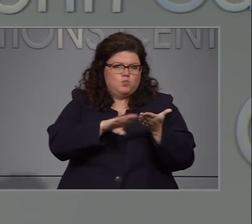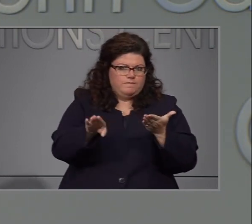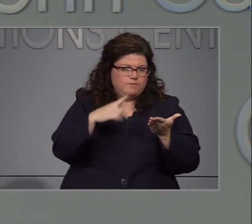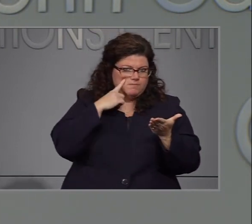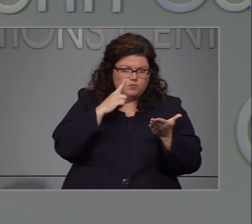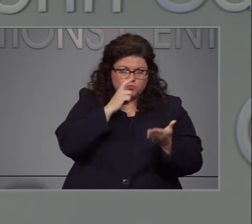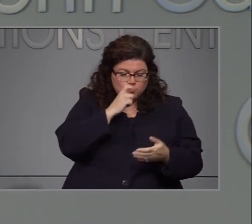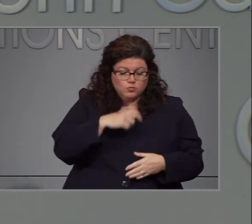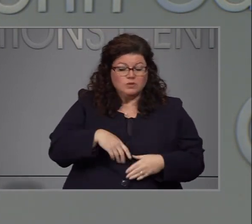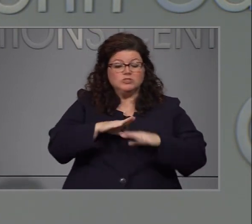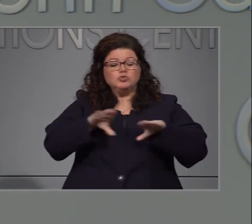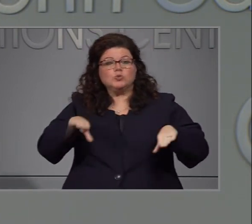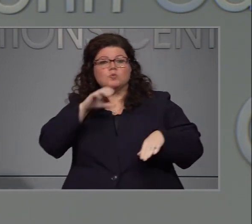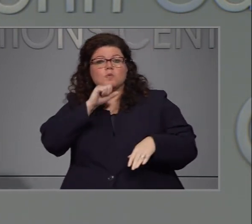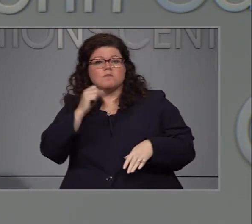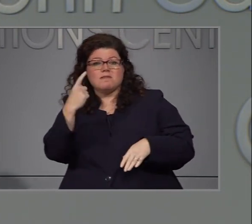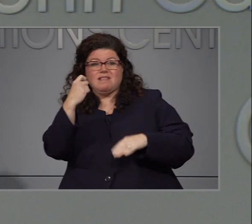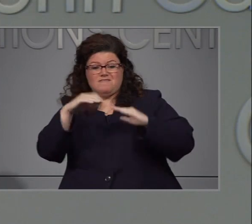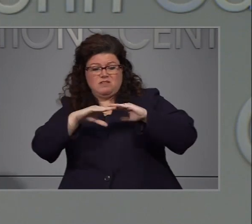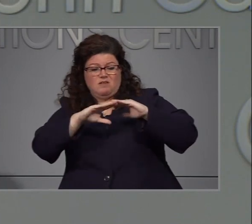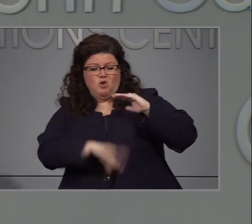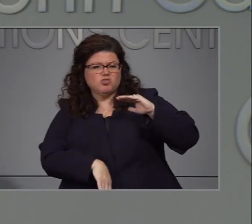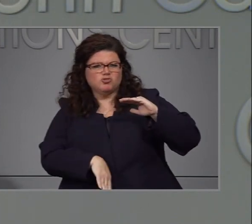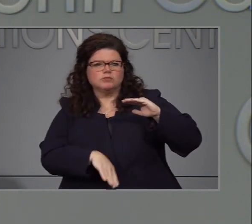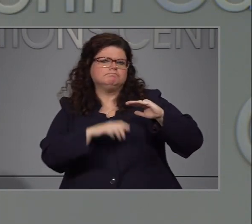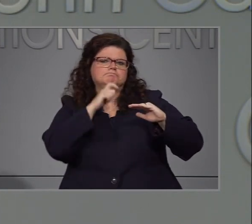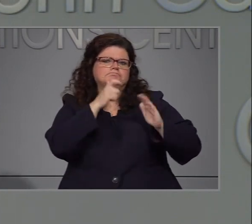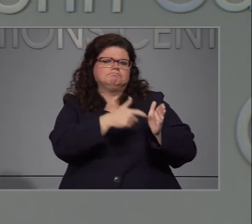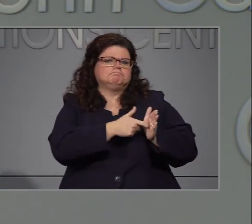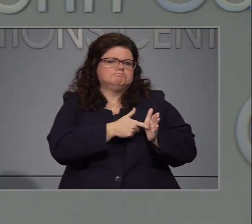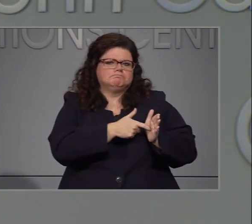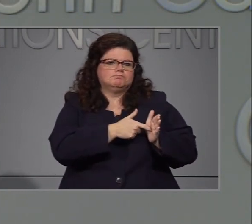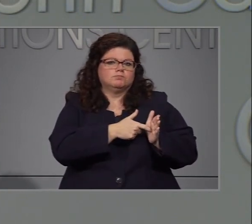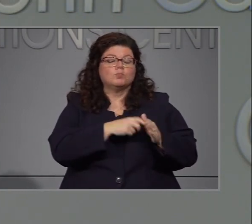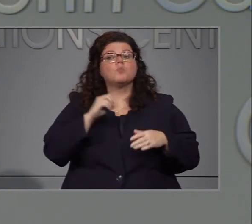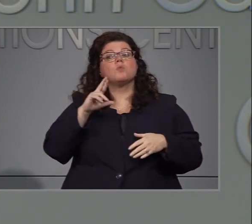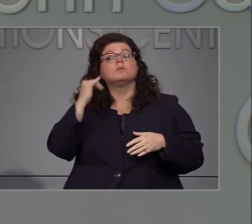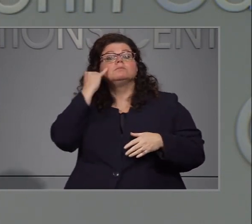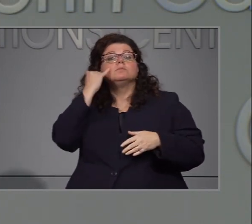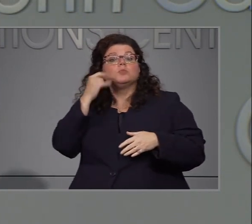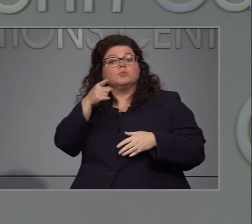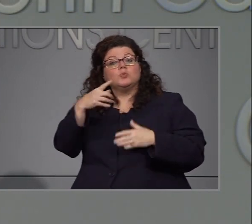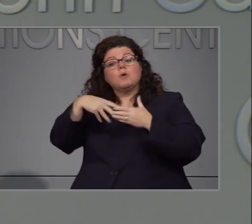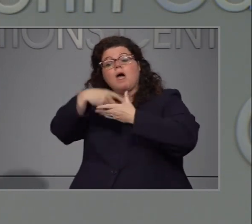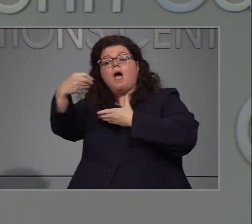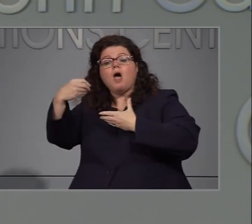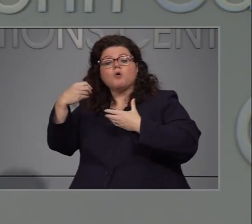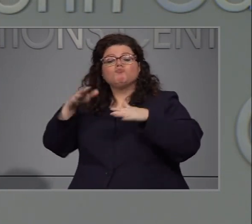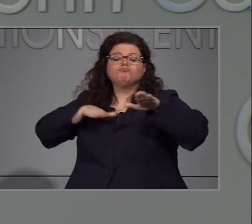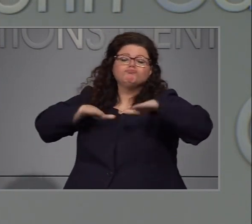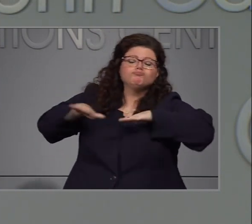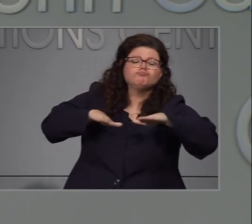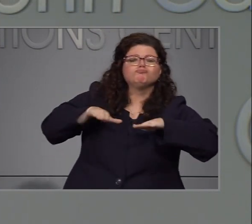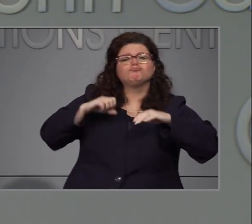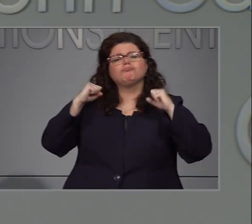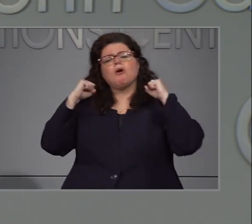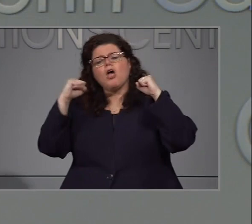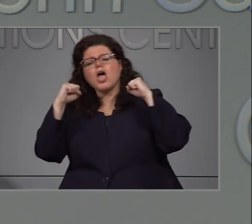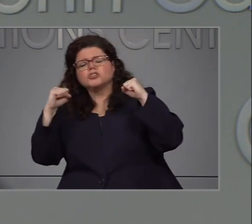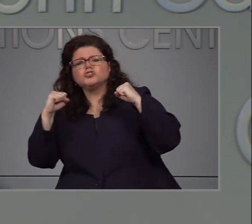años, personas si están en su casa o las personas que están caminando o haciendo ejercicio afuera y no estén a 6 pies de